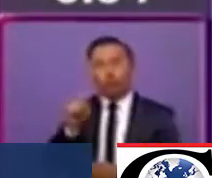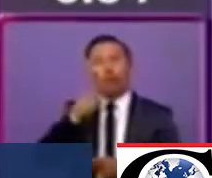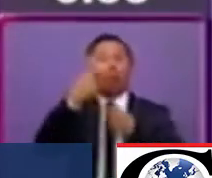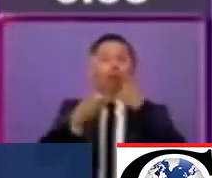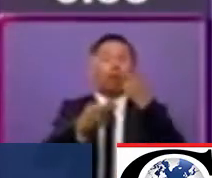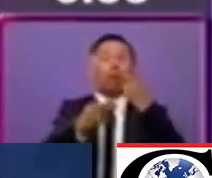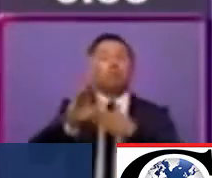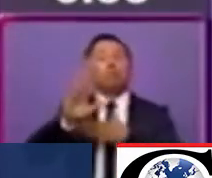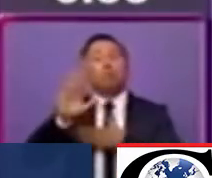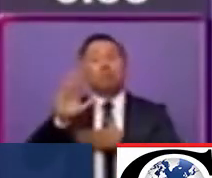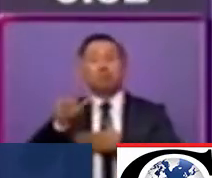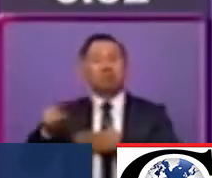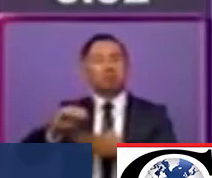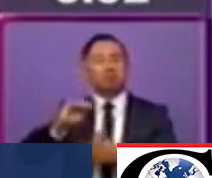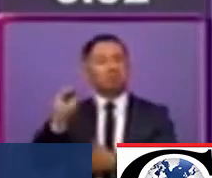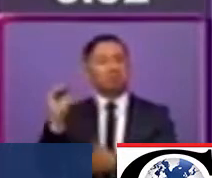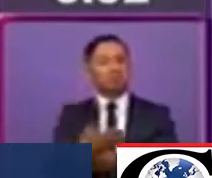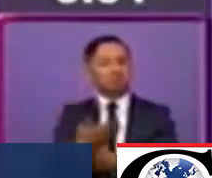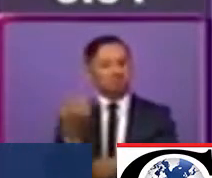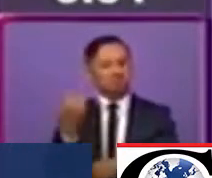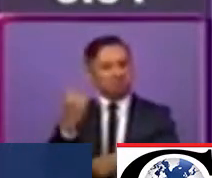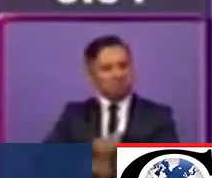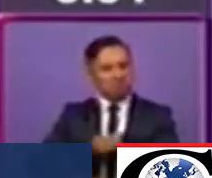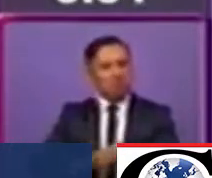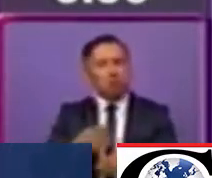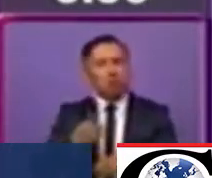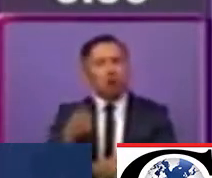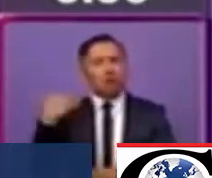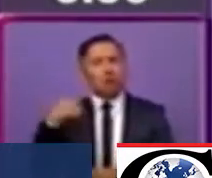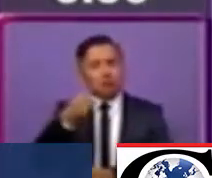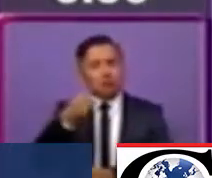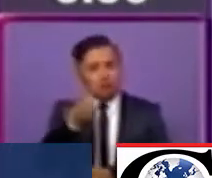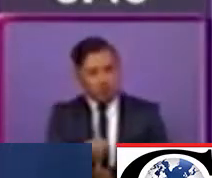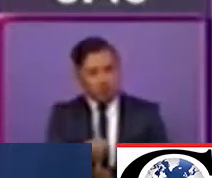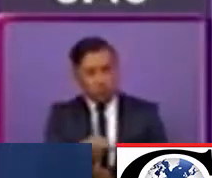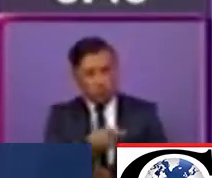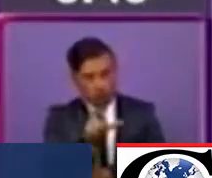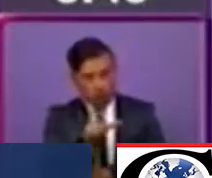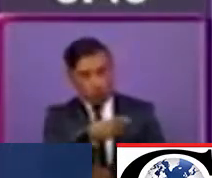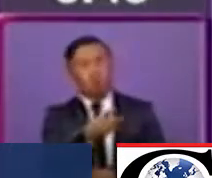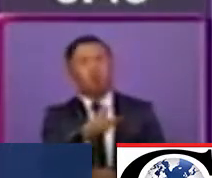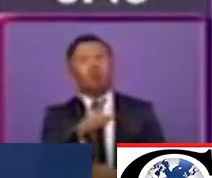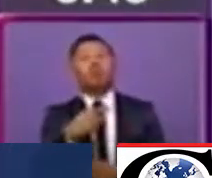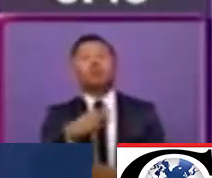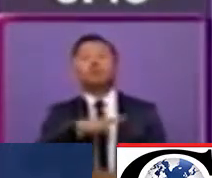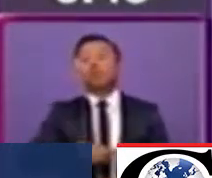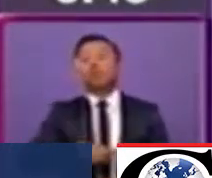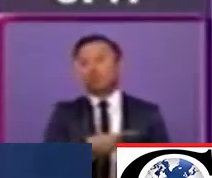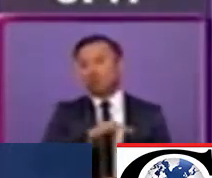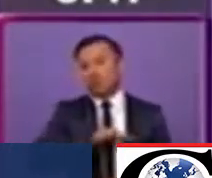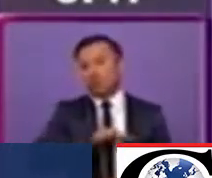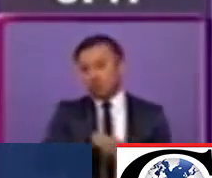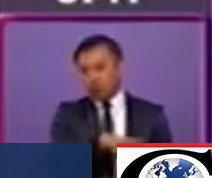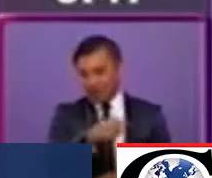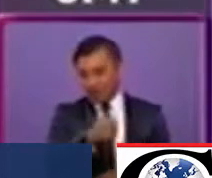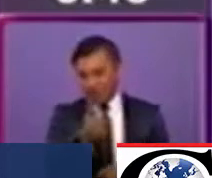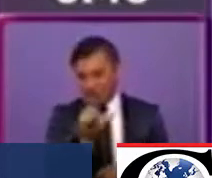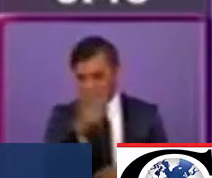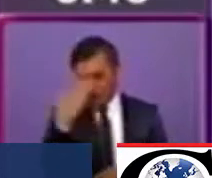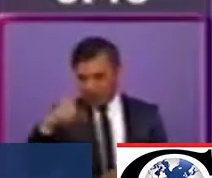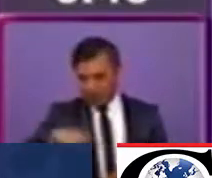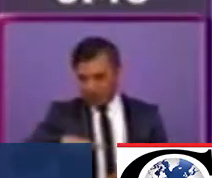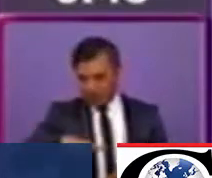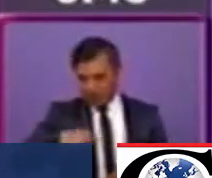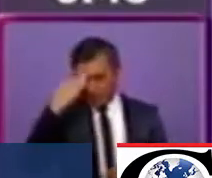Gómez ante esta situación que está viviendo, y sobre todo que no ha querido dar más entrevistas, Eduardo. Es